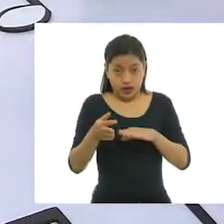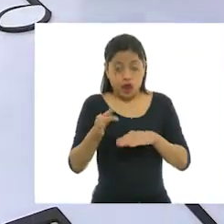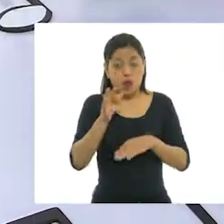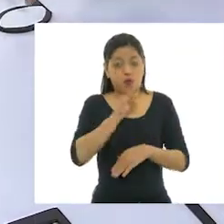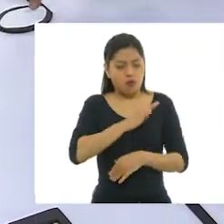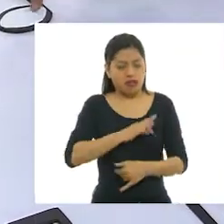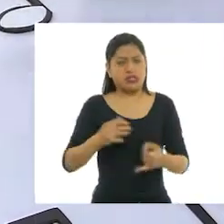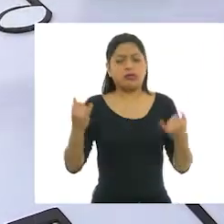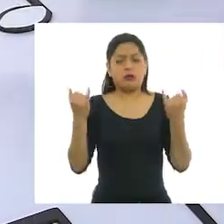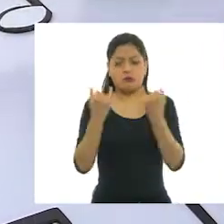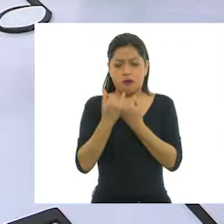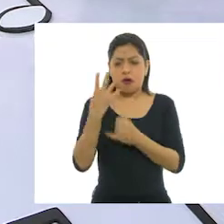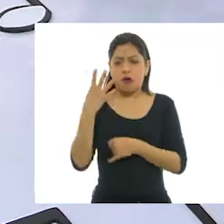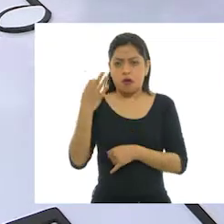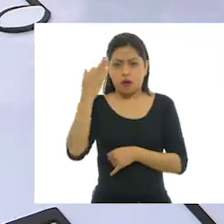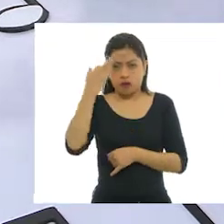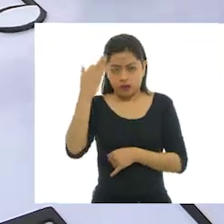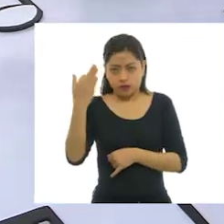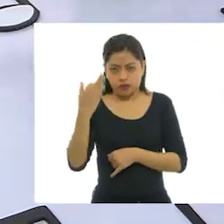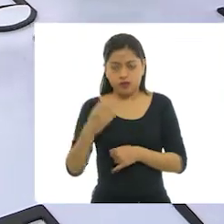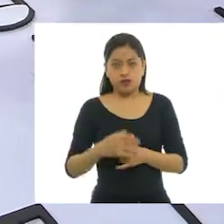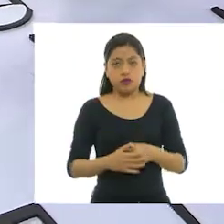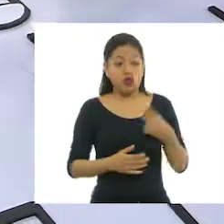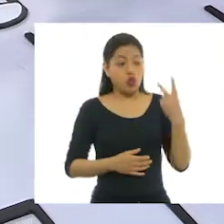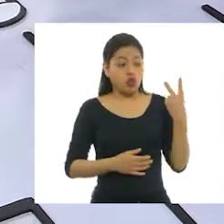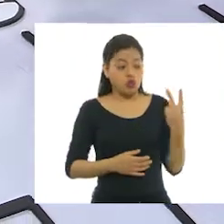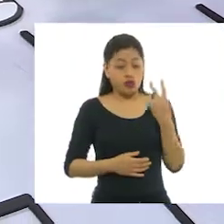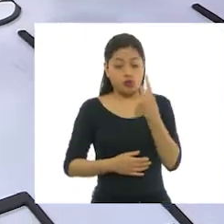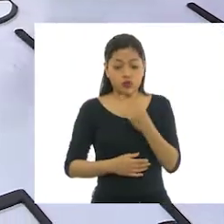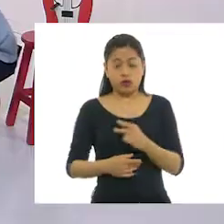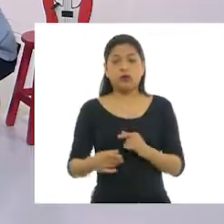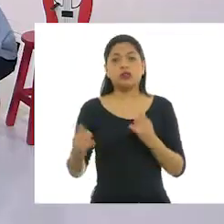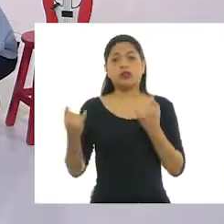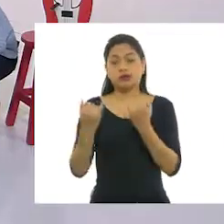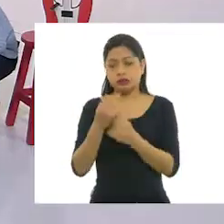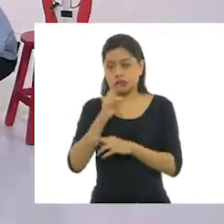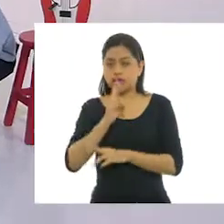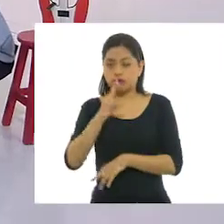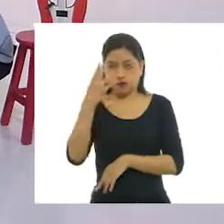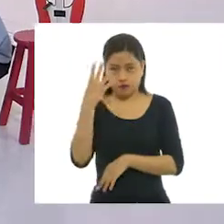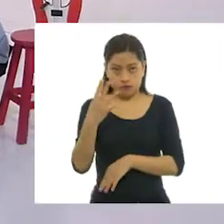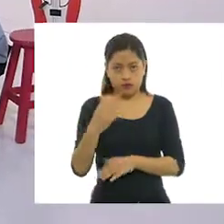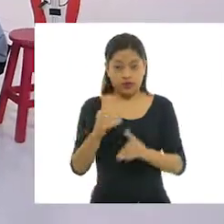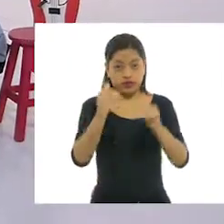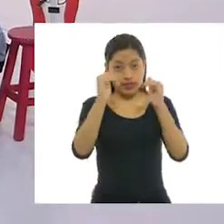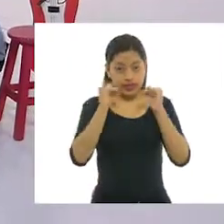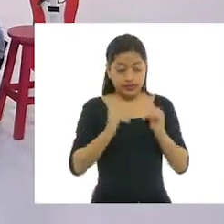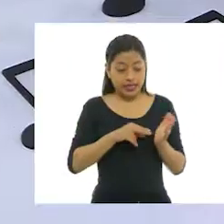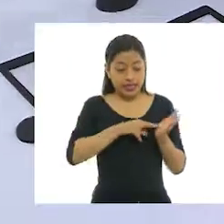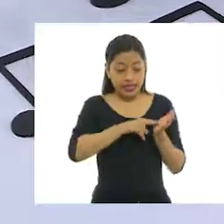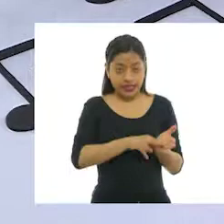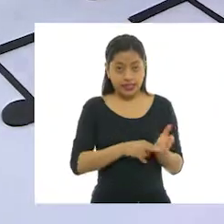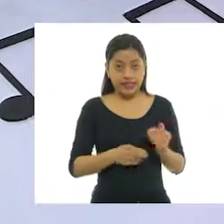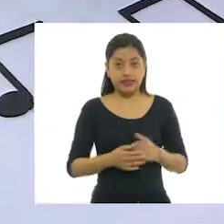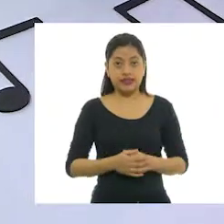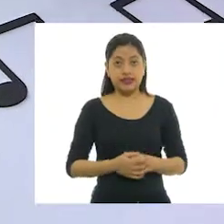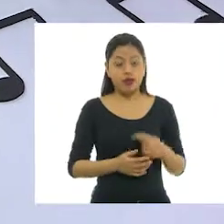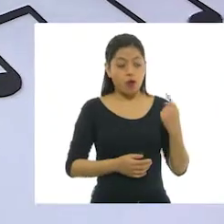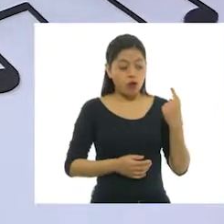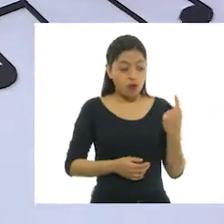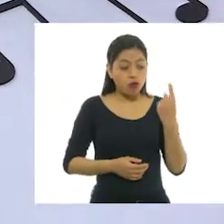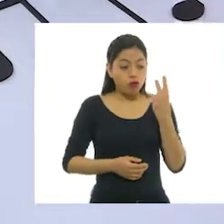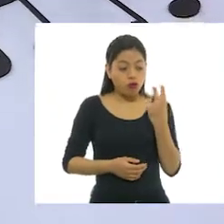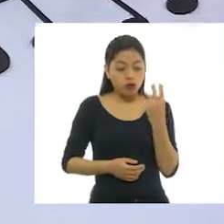4 cuartos porque cada una dura 2 tiempos. 2 más 2, 4. De ahí nos vamos a las negras, que 4